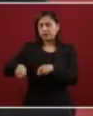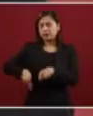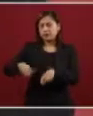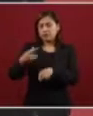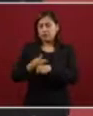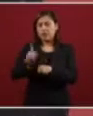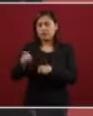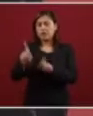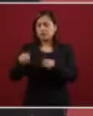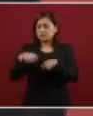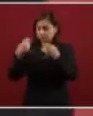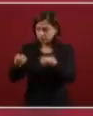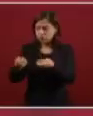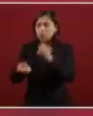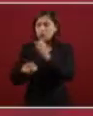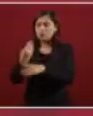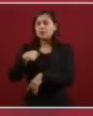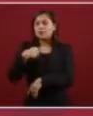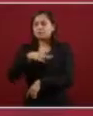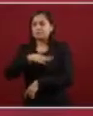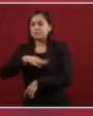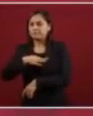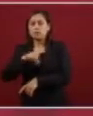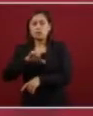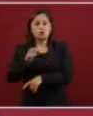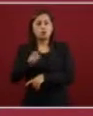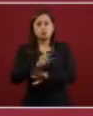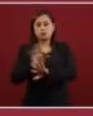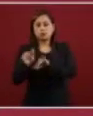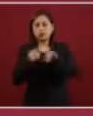mi saludo y respeto a los que se van